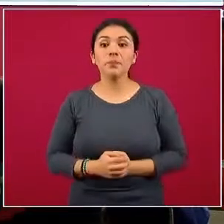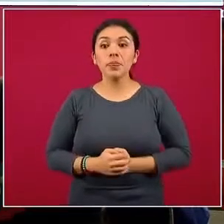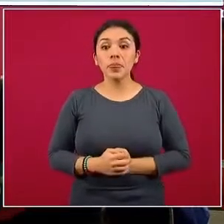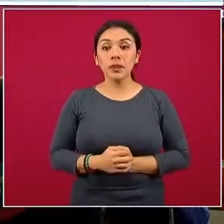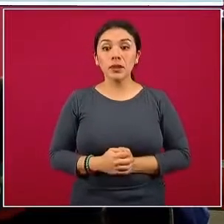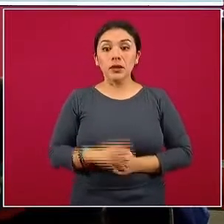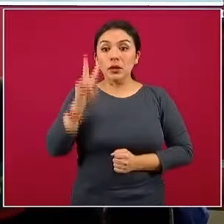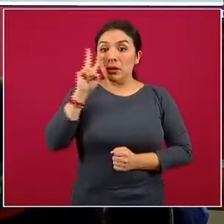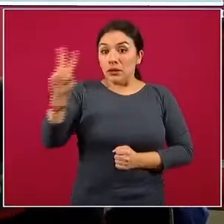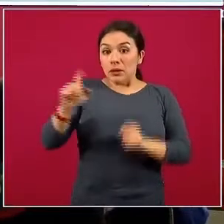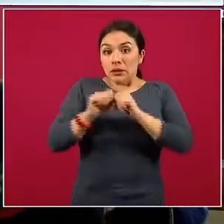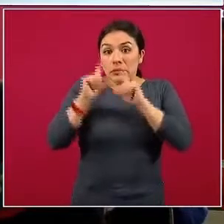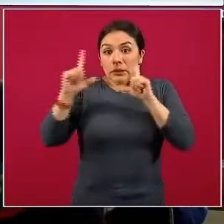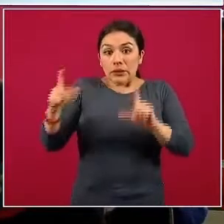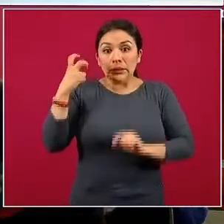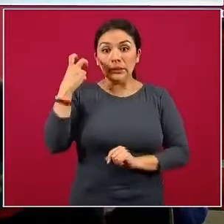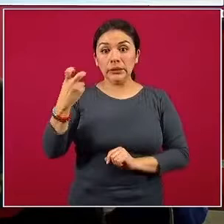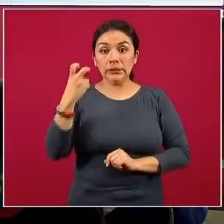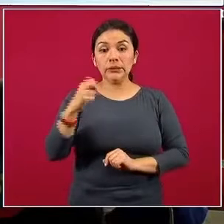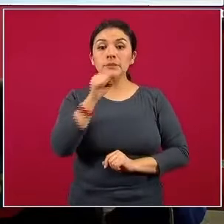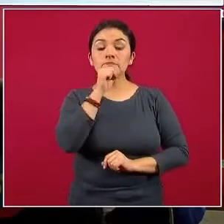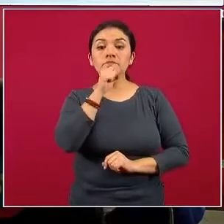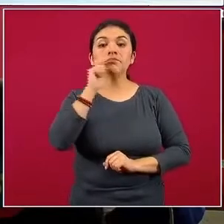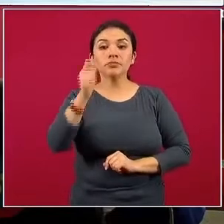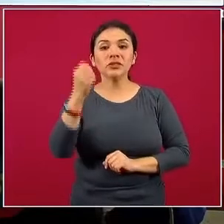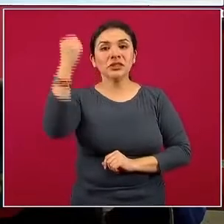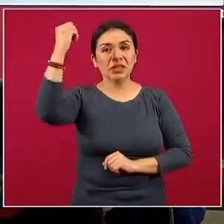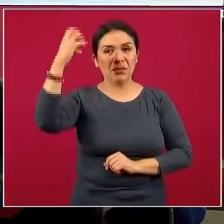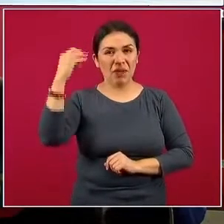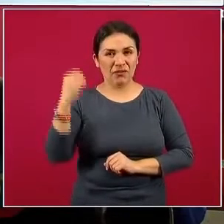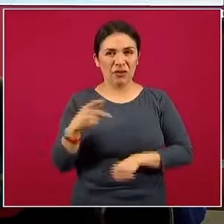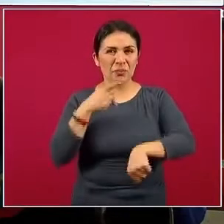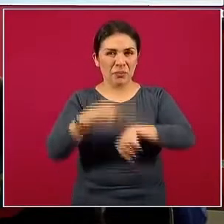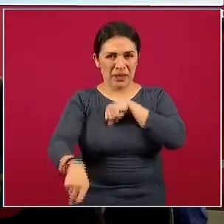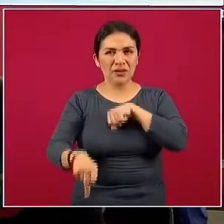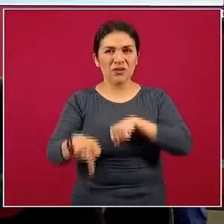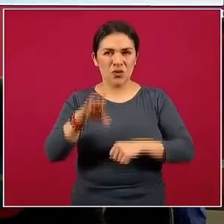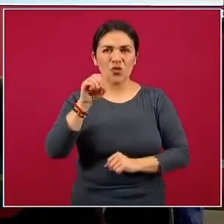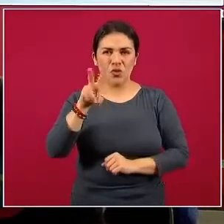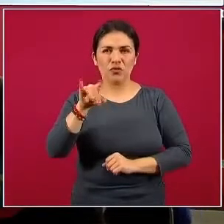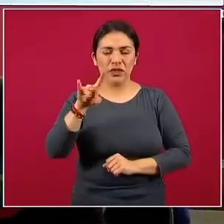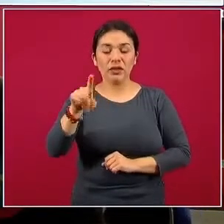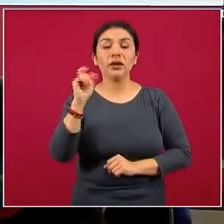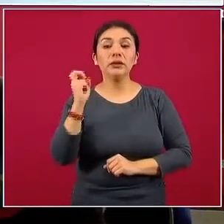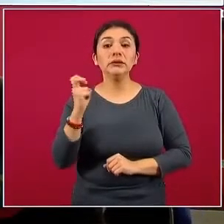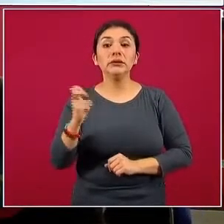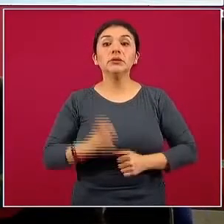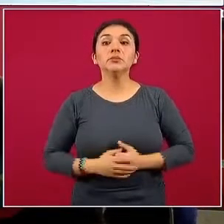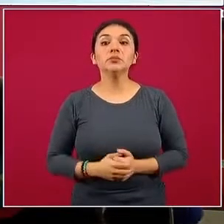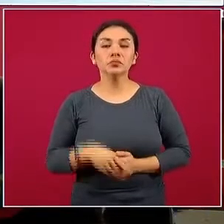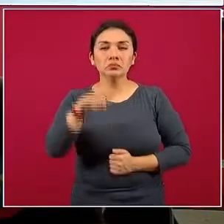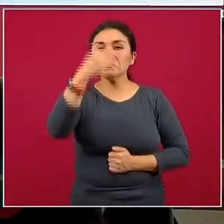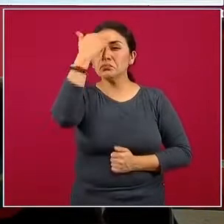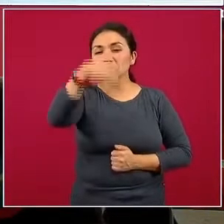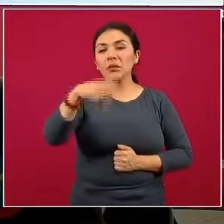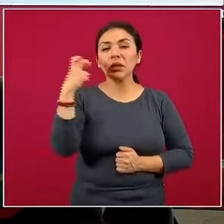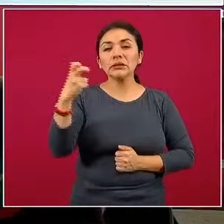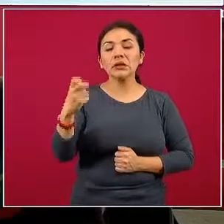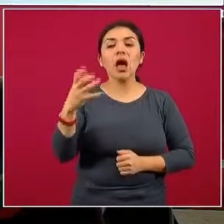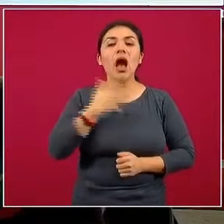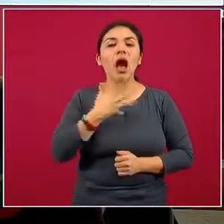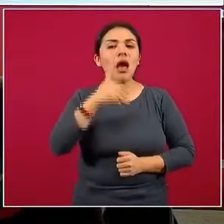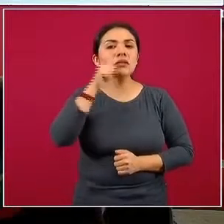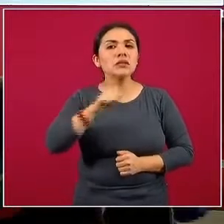siguiente diapositiva, precisamente tenemos nuestro semáforo de riesgo epidémico. Como sabemos, este semáforo